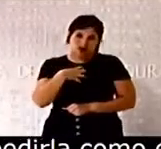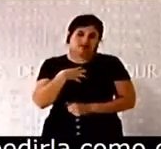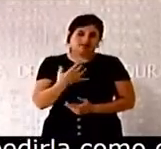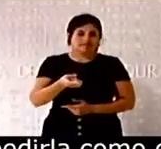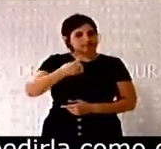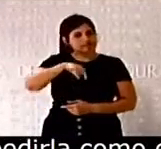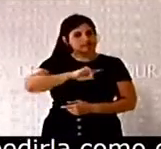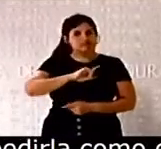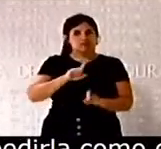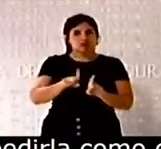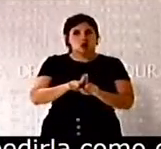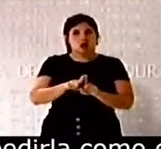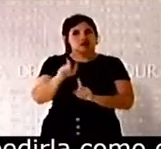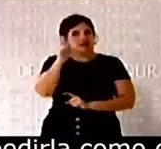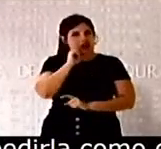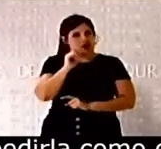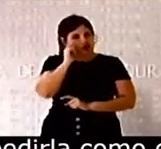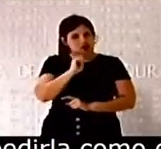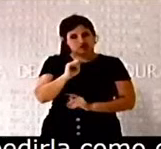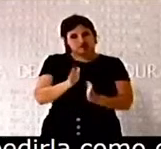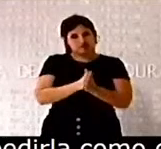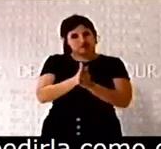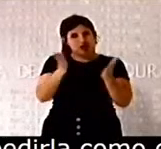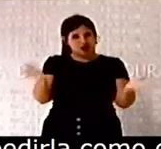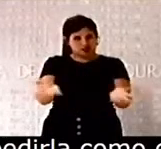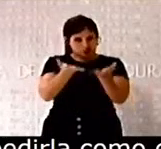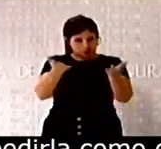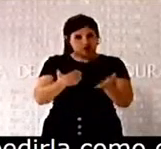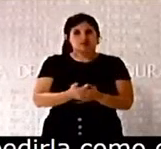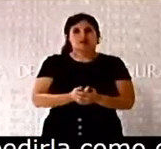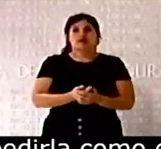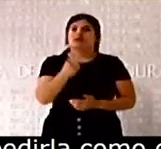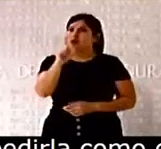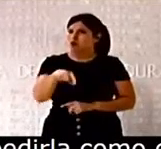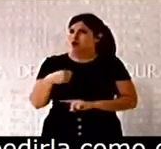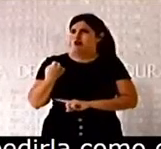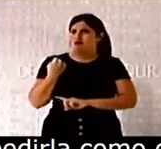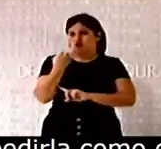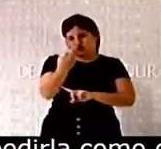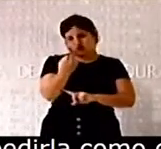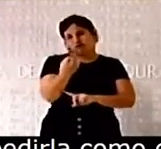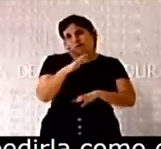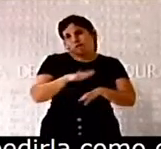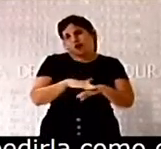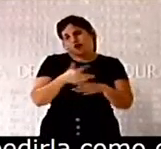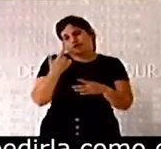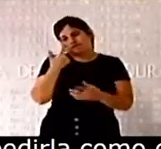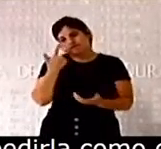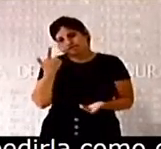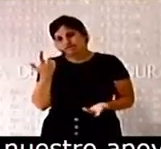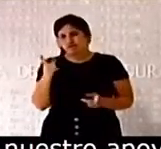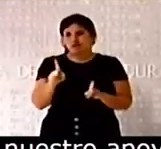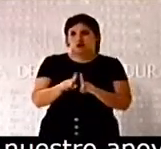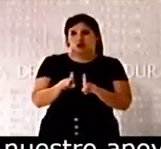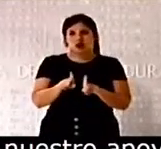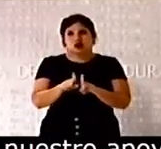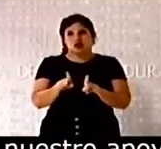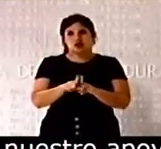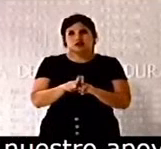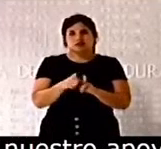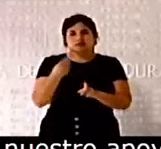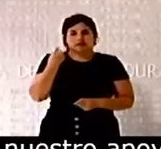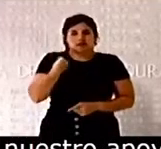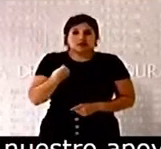nuestro calor, todo nuestro ánimo y todo nuestro apoyo para que pasen